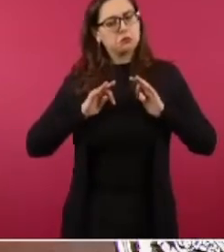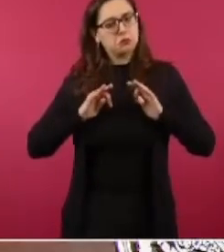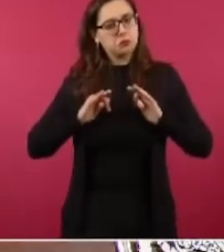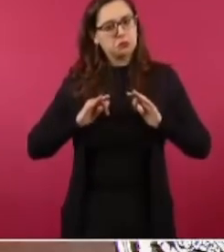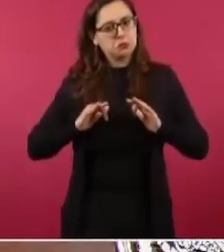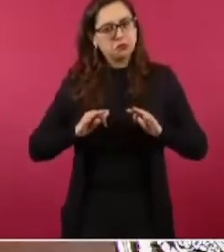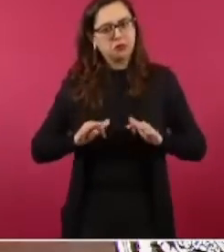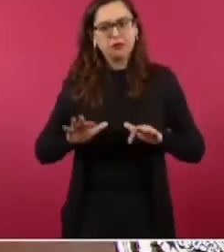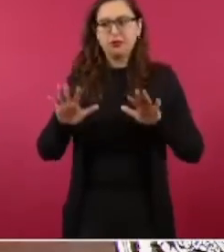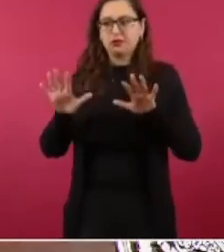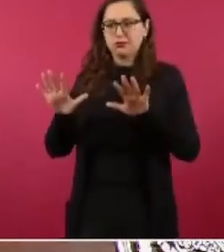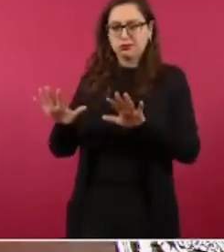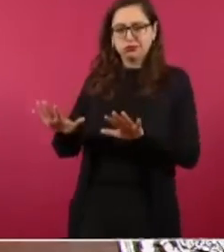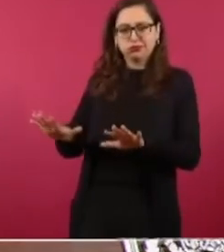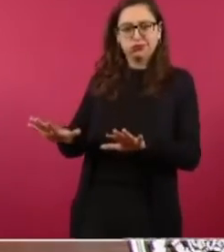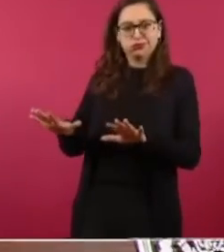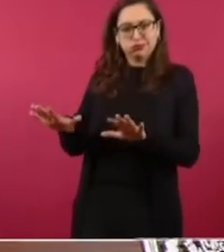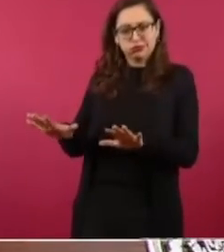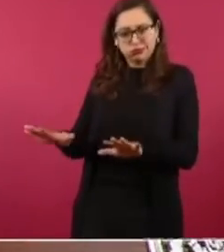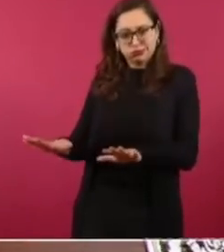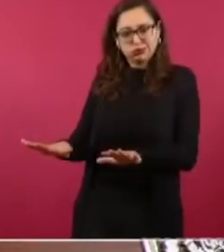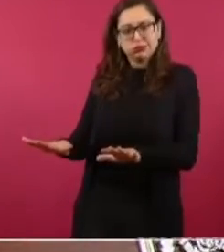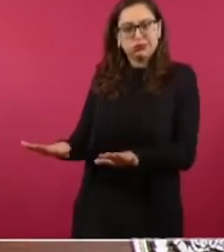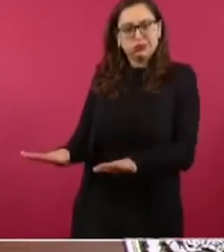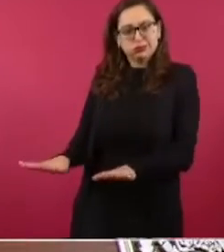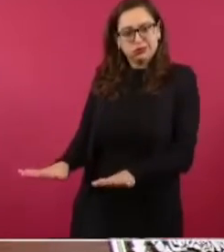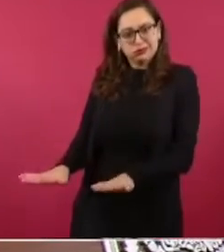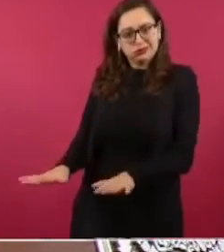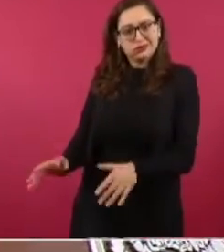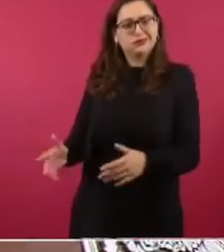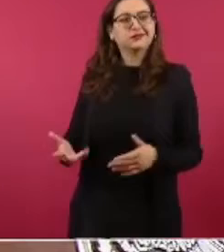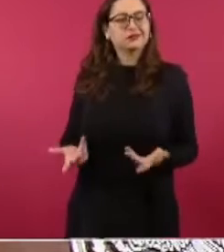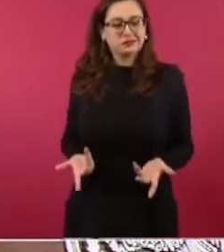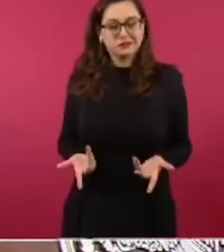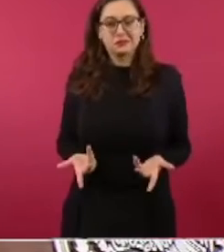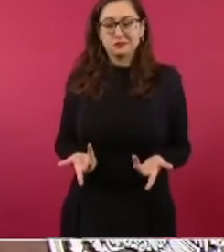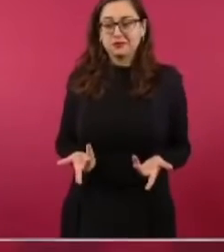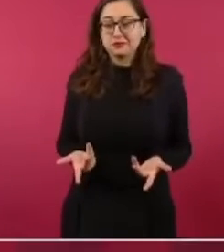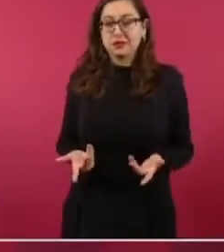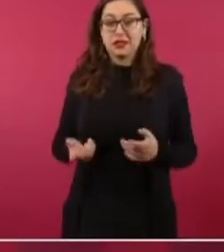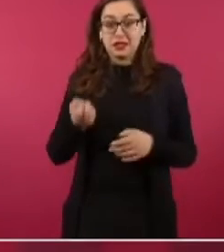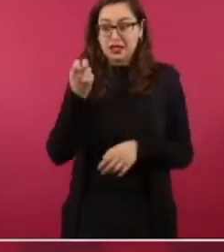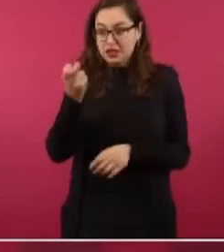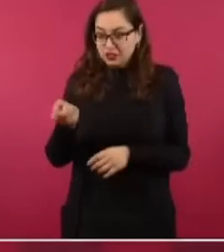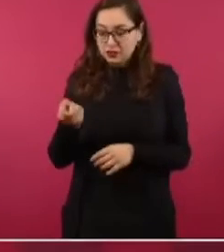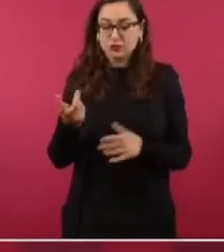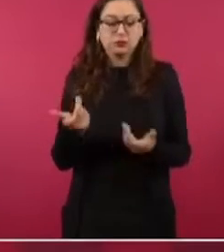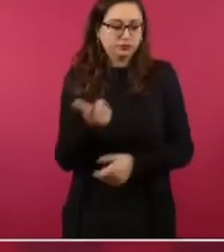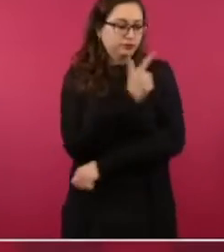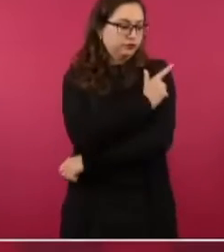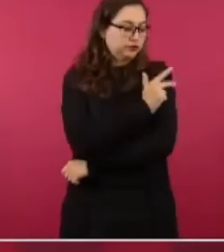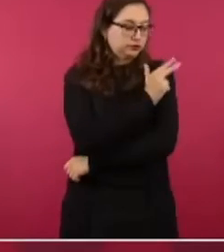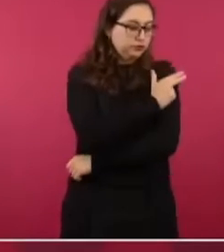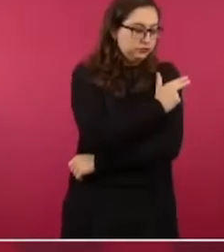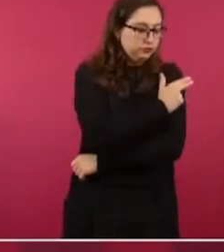y sí van a ayudar las corporaciones policíacas, la